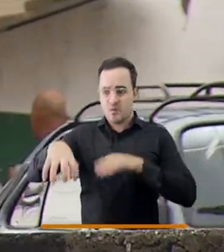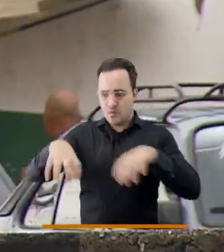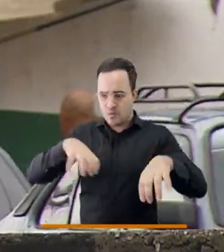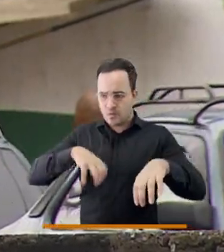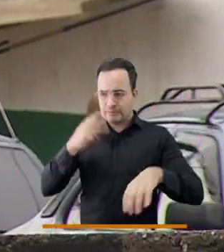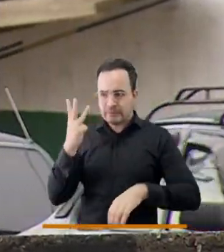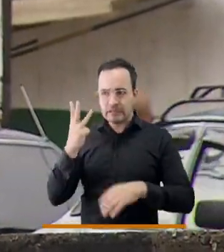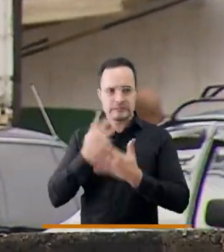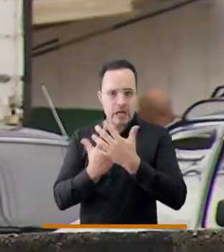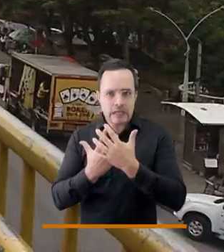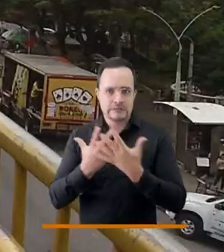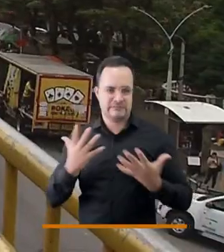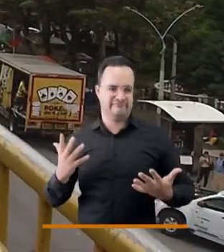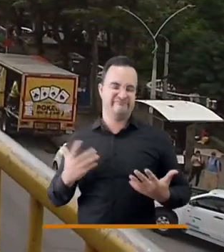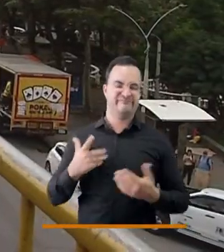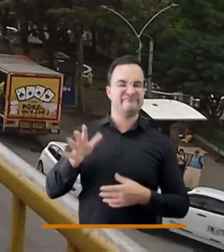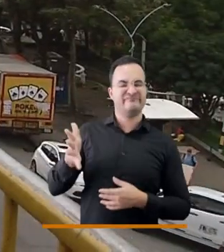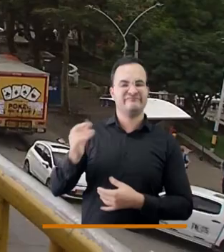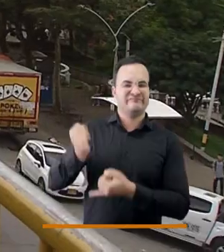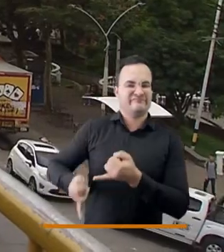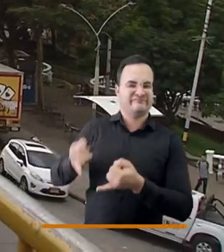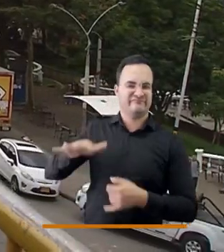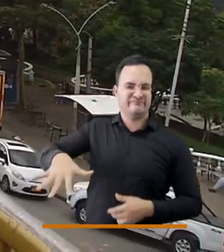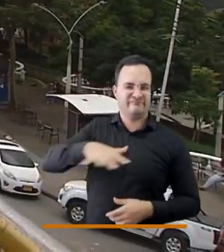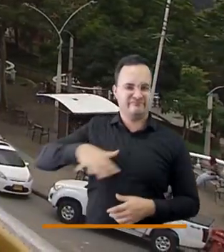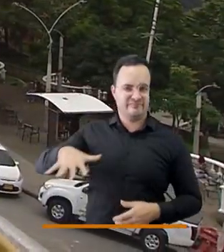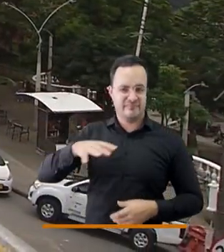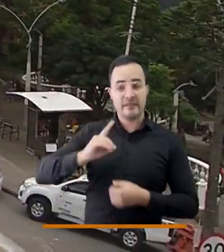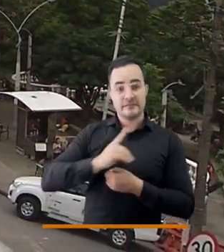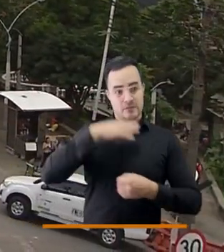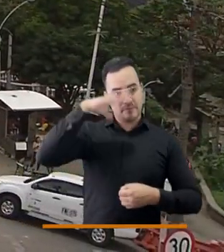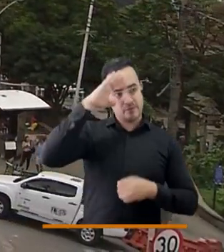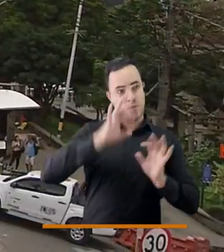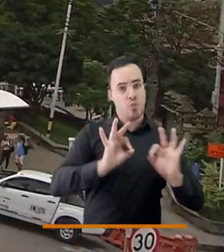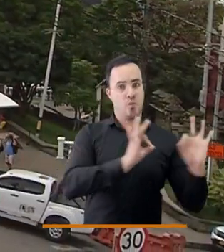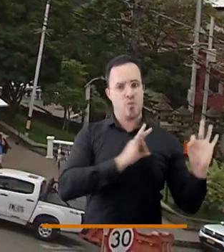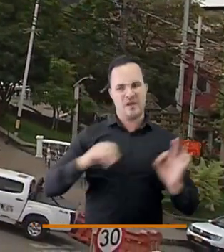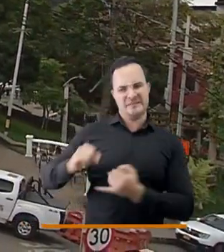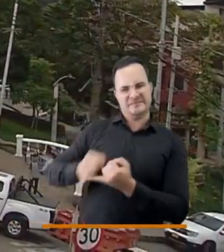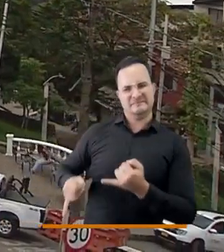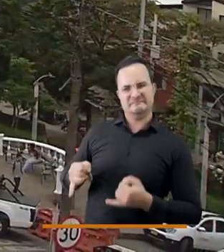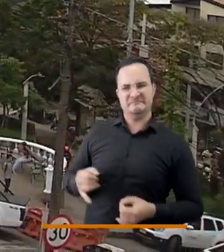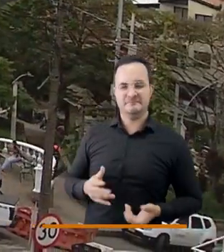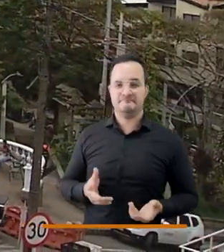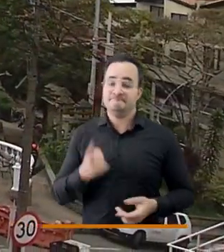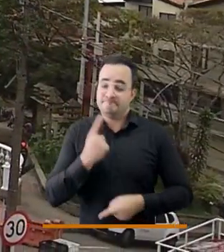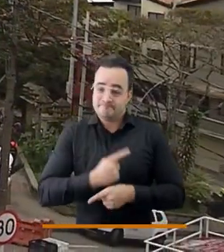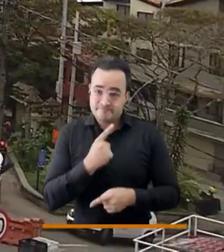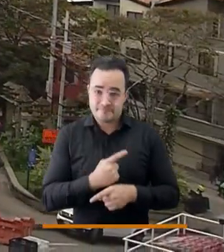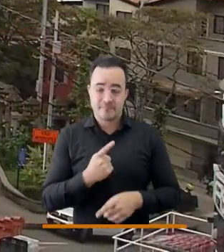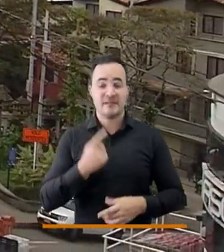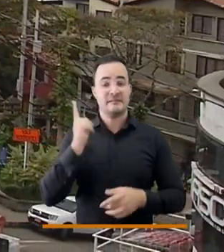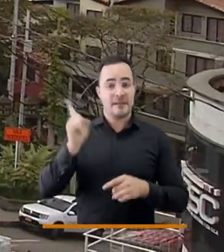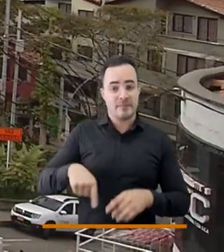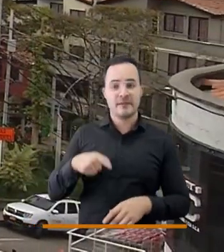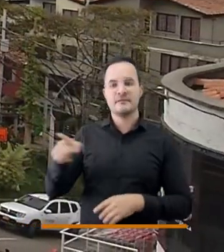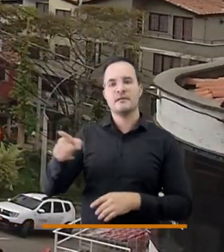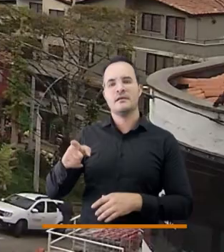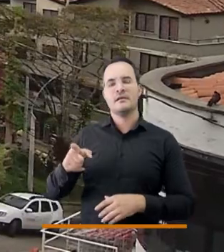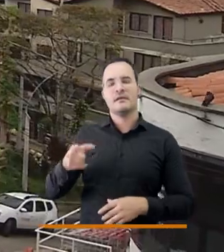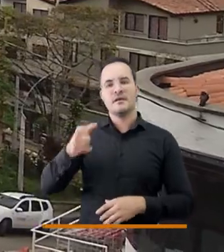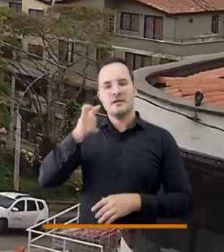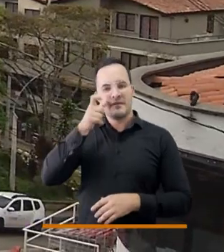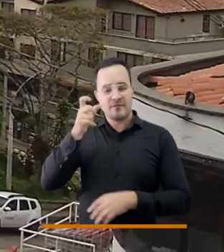atrás del distrito de Medellín. Sí, exactamente. Y lo peor es que el proyecto no ha cumplido con lo que ordena la